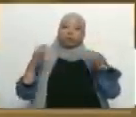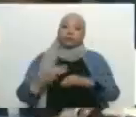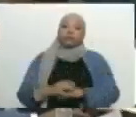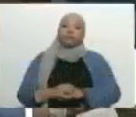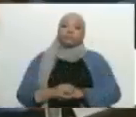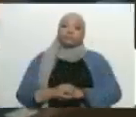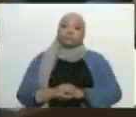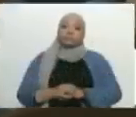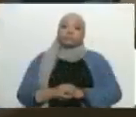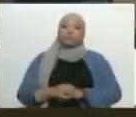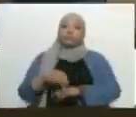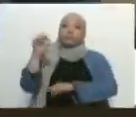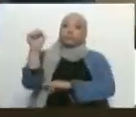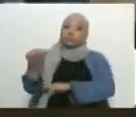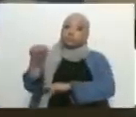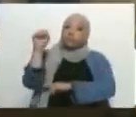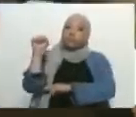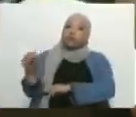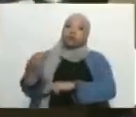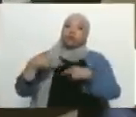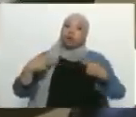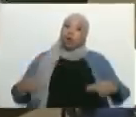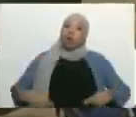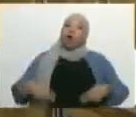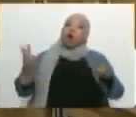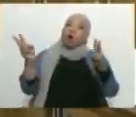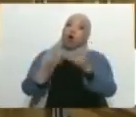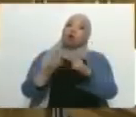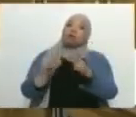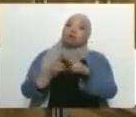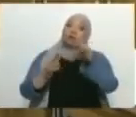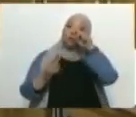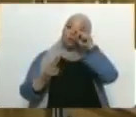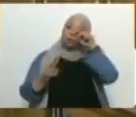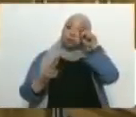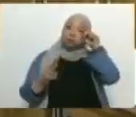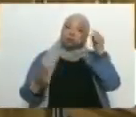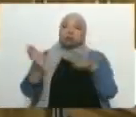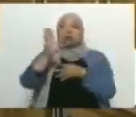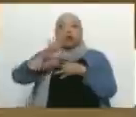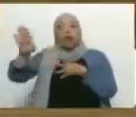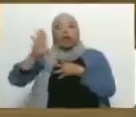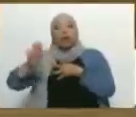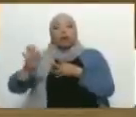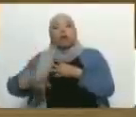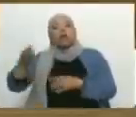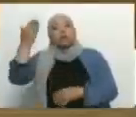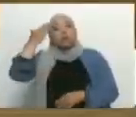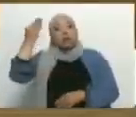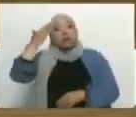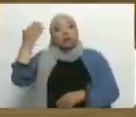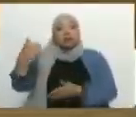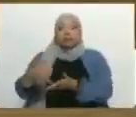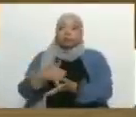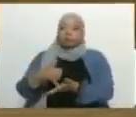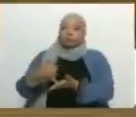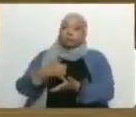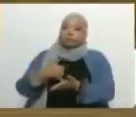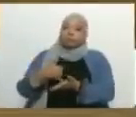Inhumano, debo decir, porque quienes conocemos de cerca esas características, sabemos lo